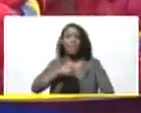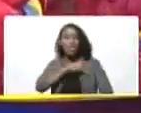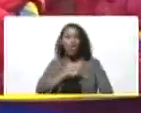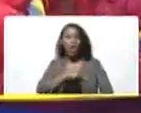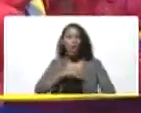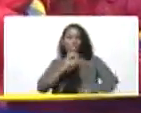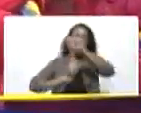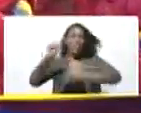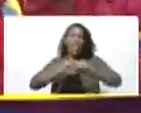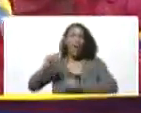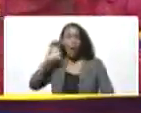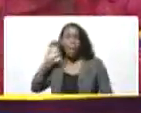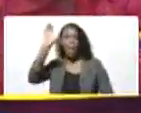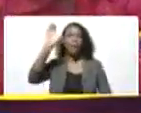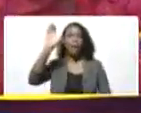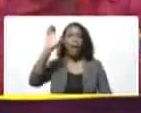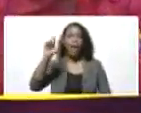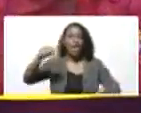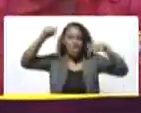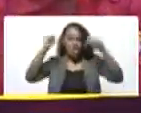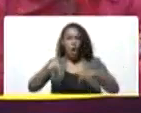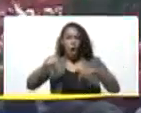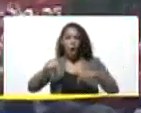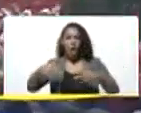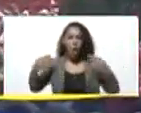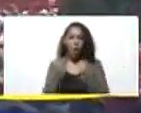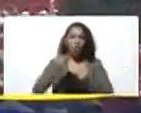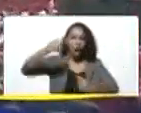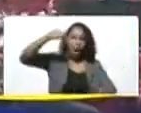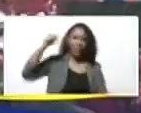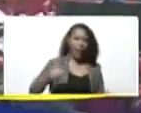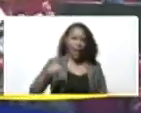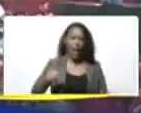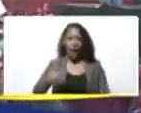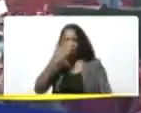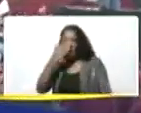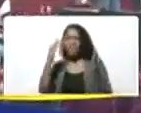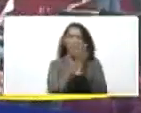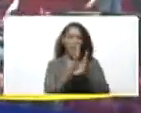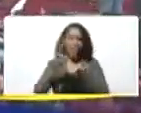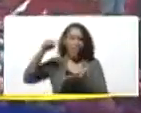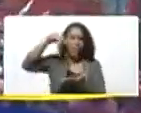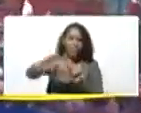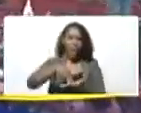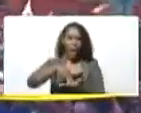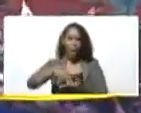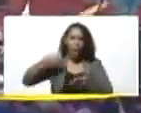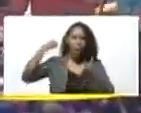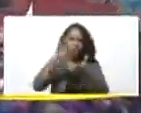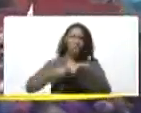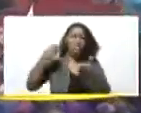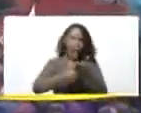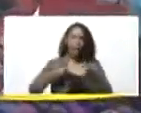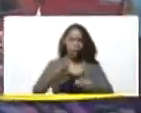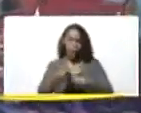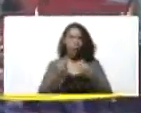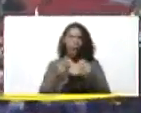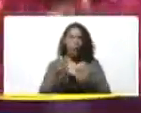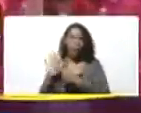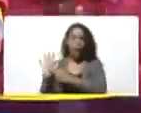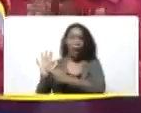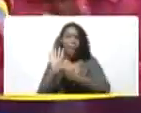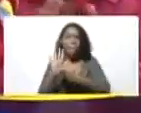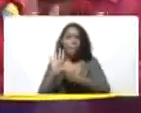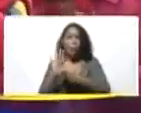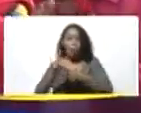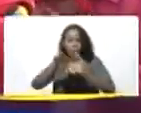a defender la patria. Y hoy está aquí, de frente, de pie, luchando y dando el ejemplo